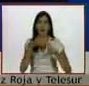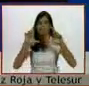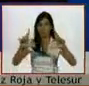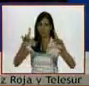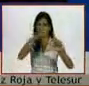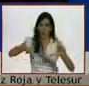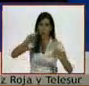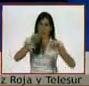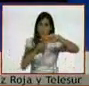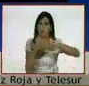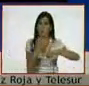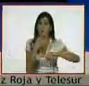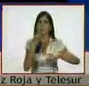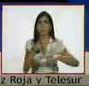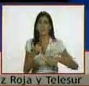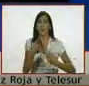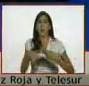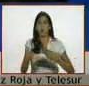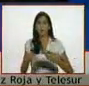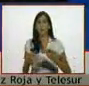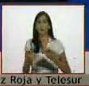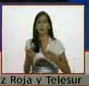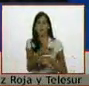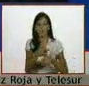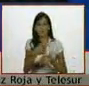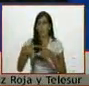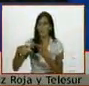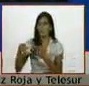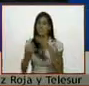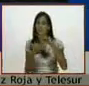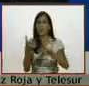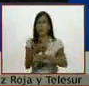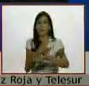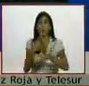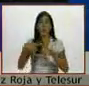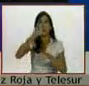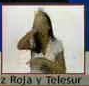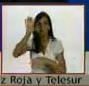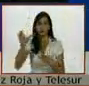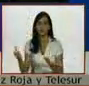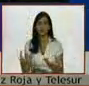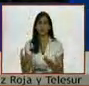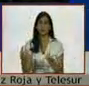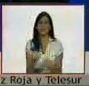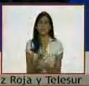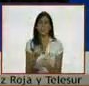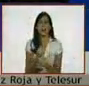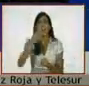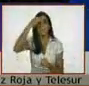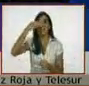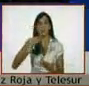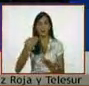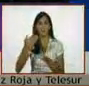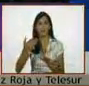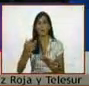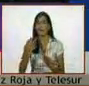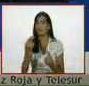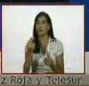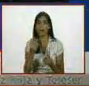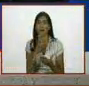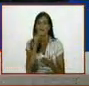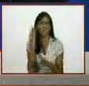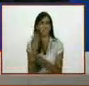medios periodísticos y de organizaciones no gubernamentales de otros países en operaciones militares y no